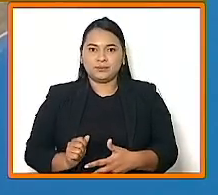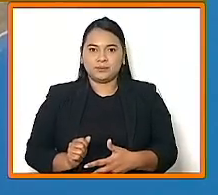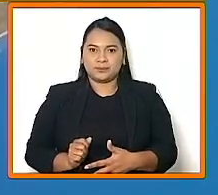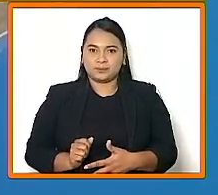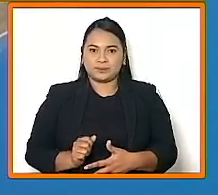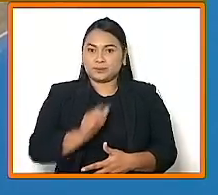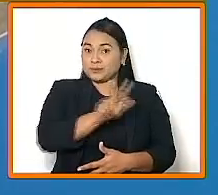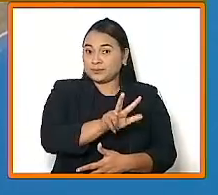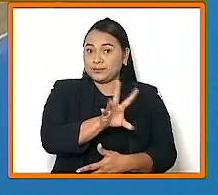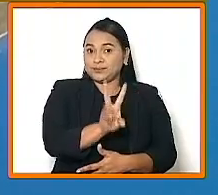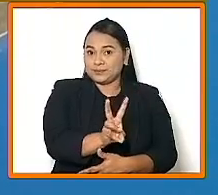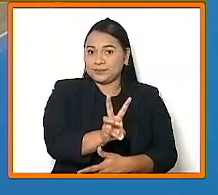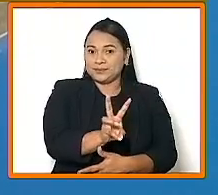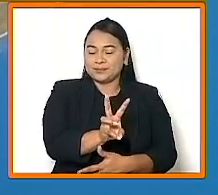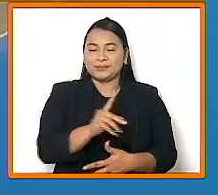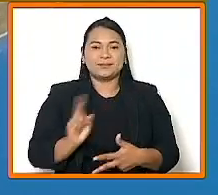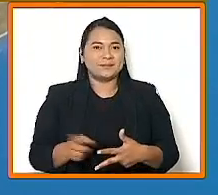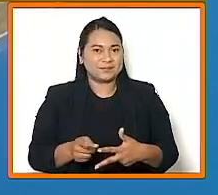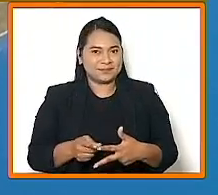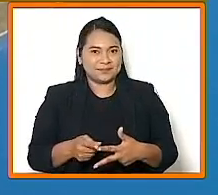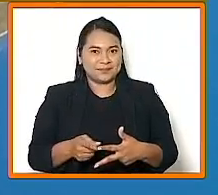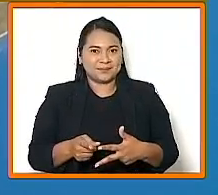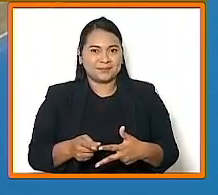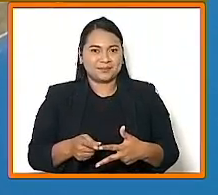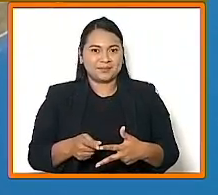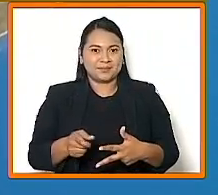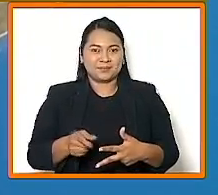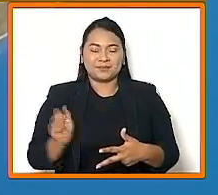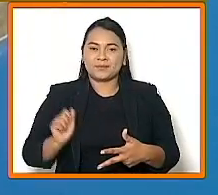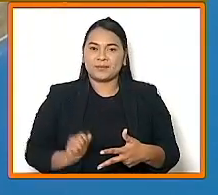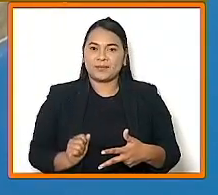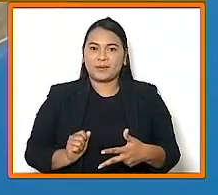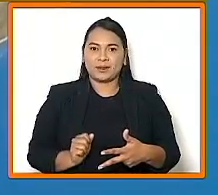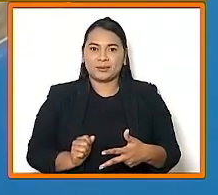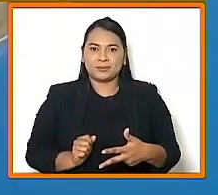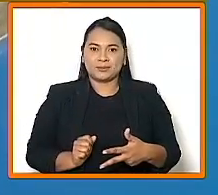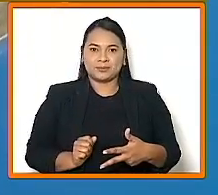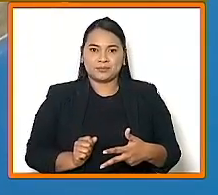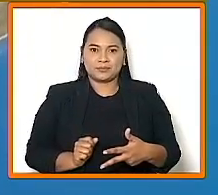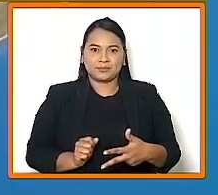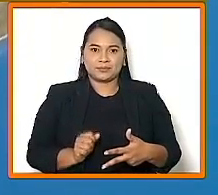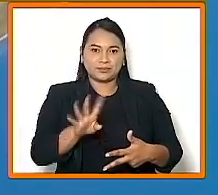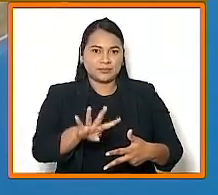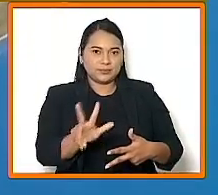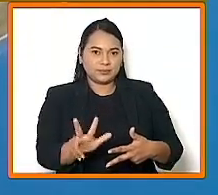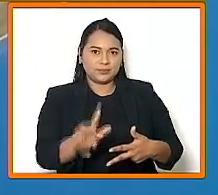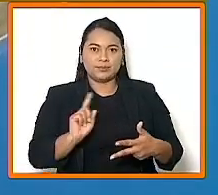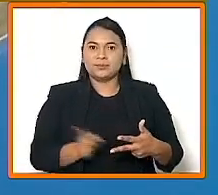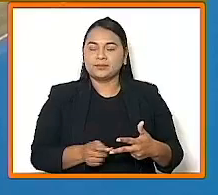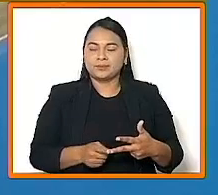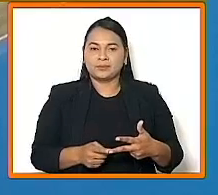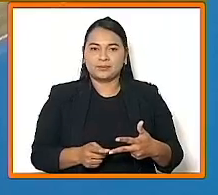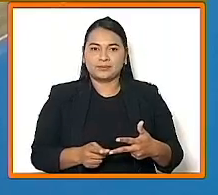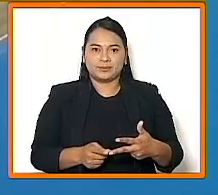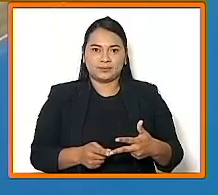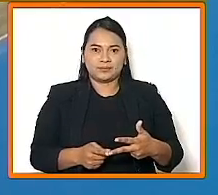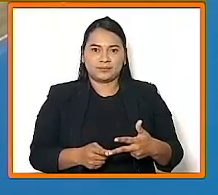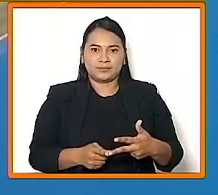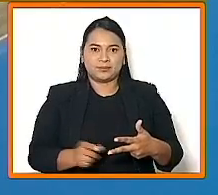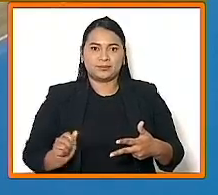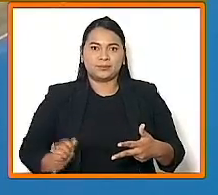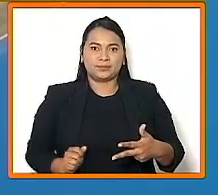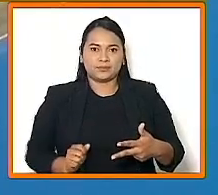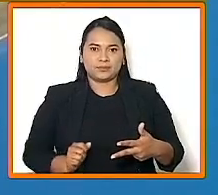el 36, segundo número favorecido. Este es el 43, tercer y decisivo número afortunado